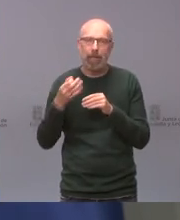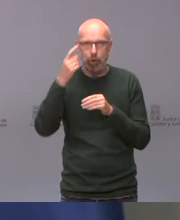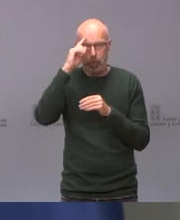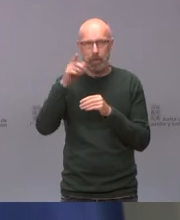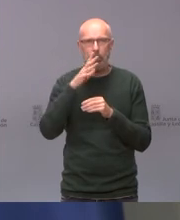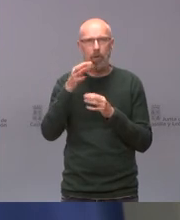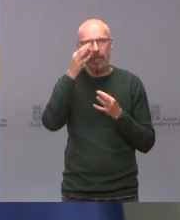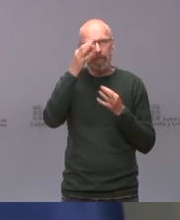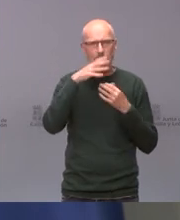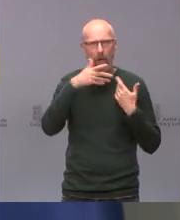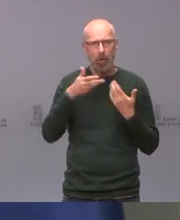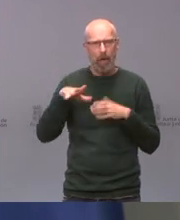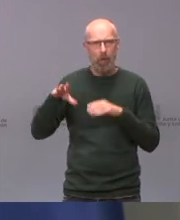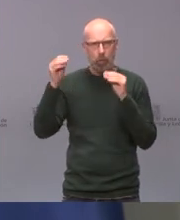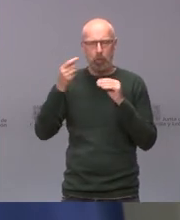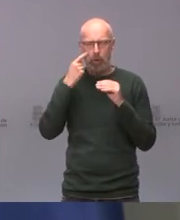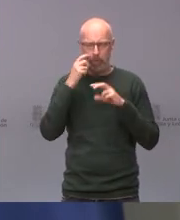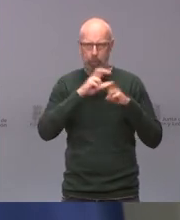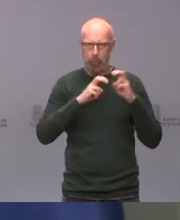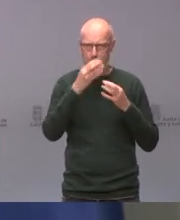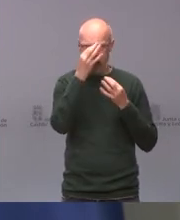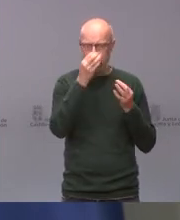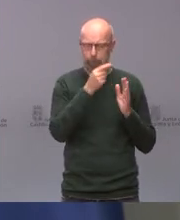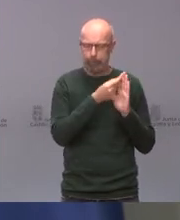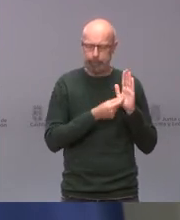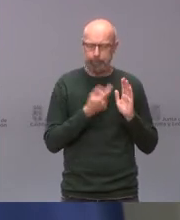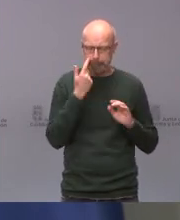voy a decir si me permiten,